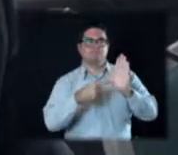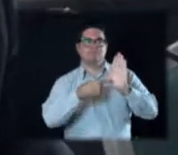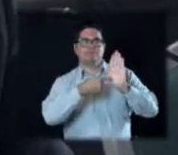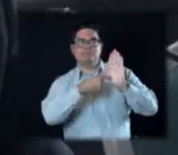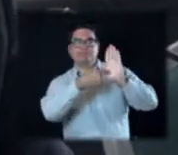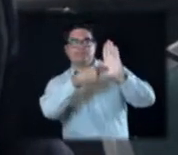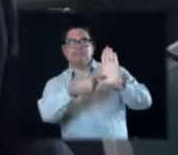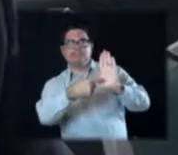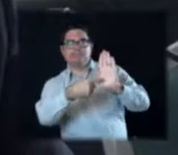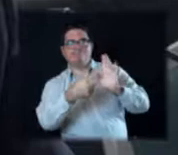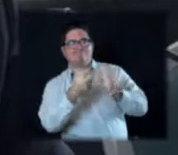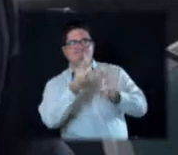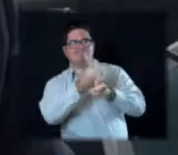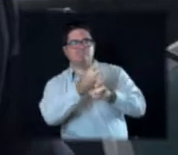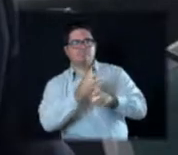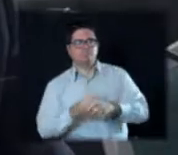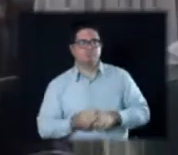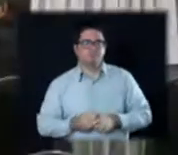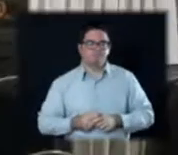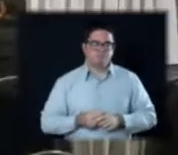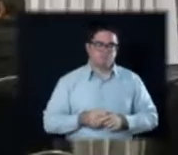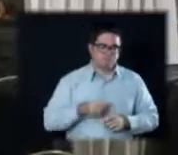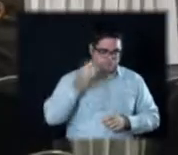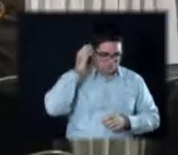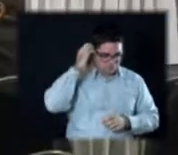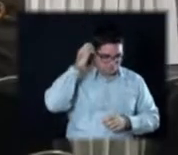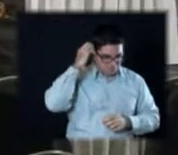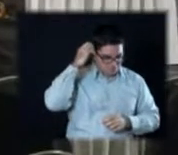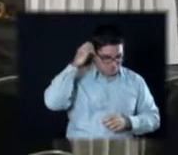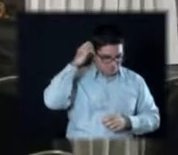visibilidad. ¿Qué coño no hablan en español?